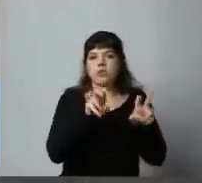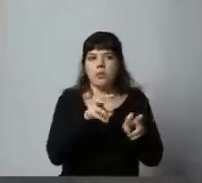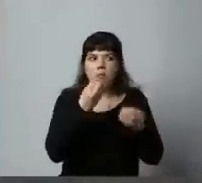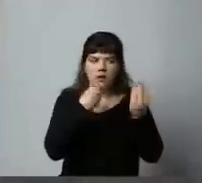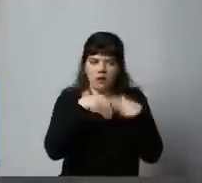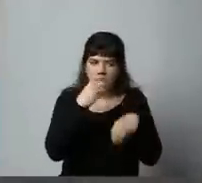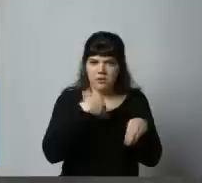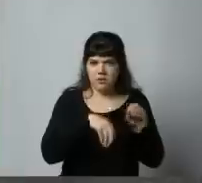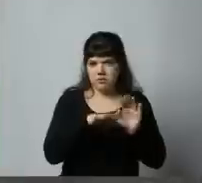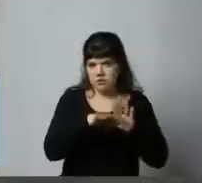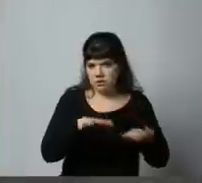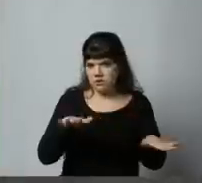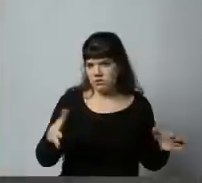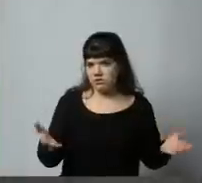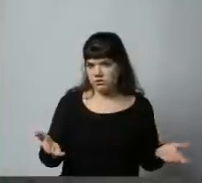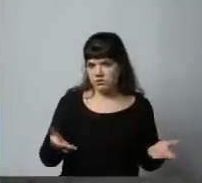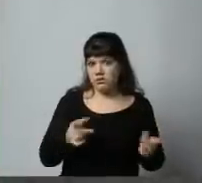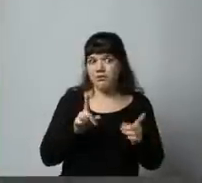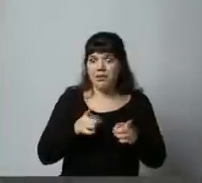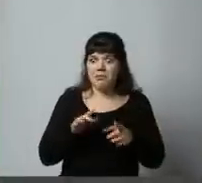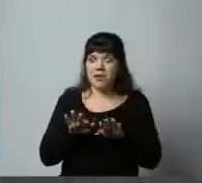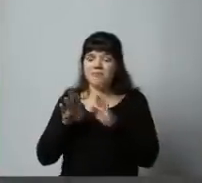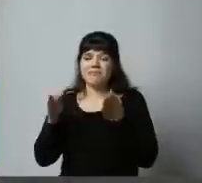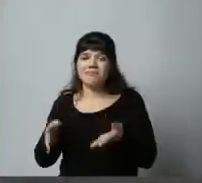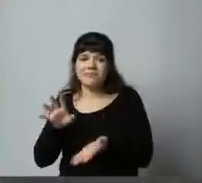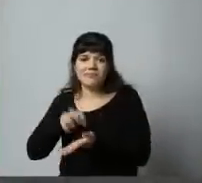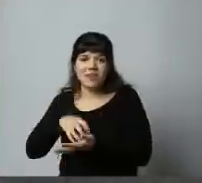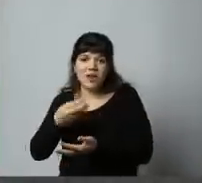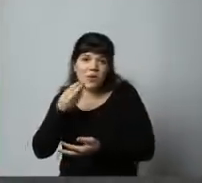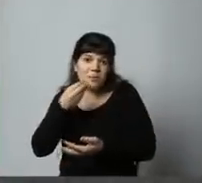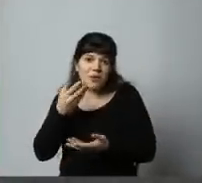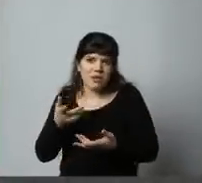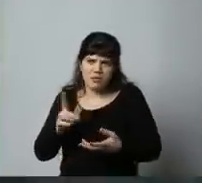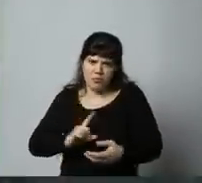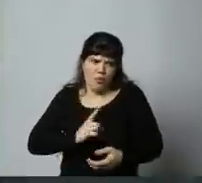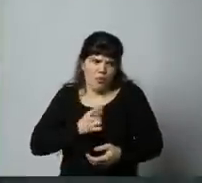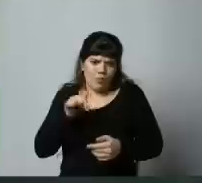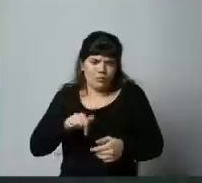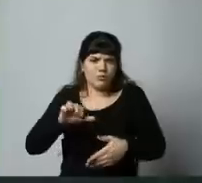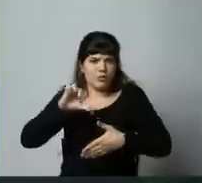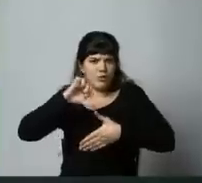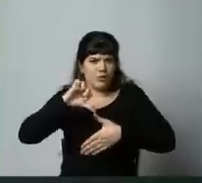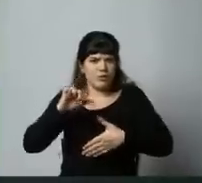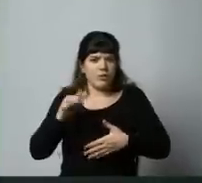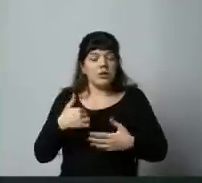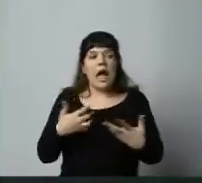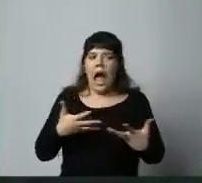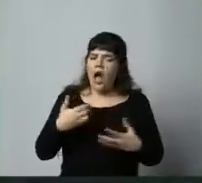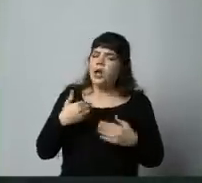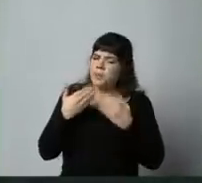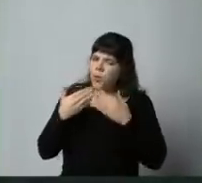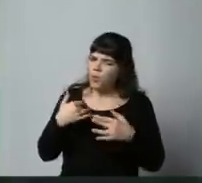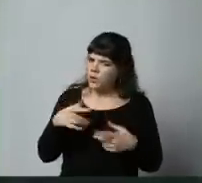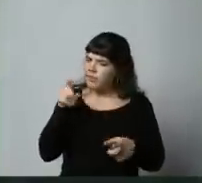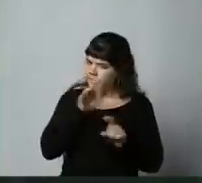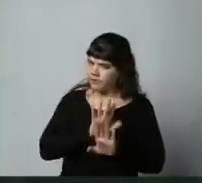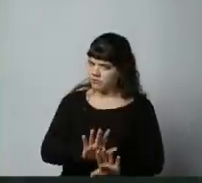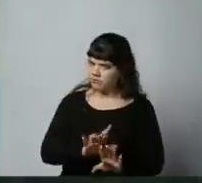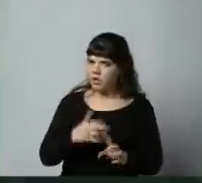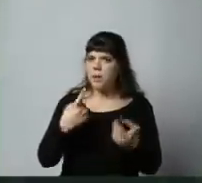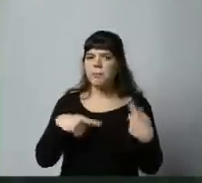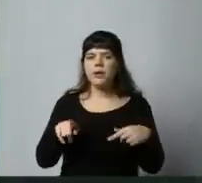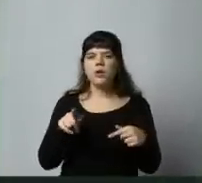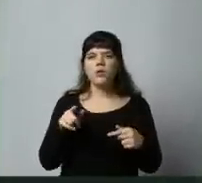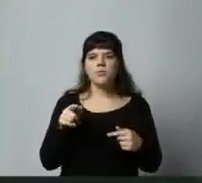la alimentación y un comedor que es orgullo en América Latina déjame hacerte una pregunta es dura la pregunta que te voy a hacer porque yo quiero saber a quién le